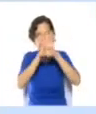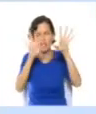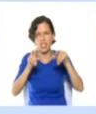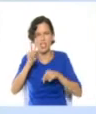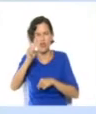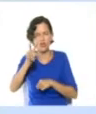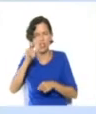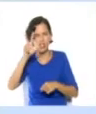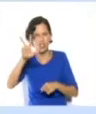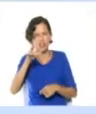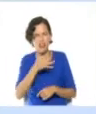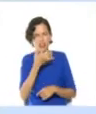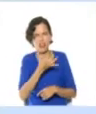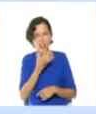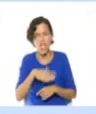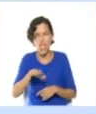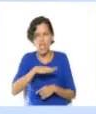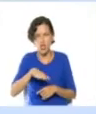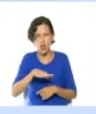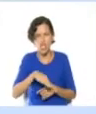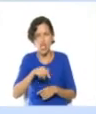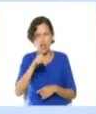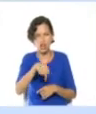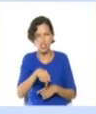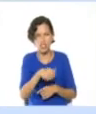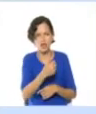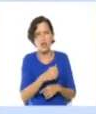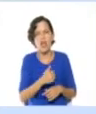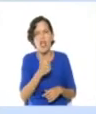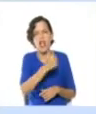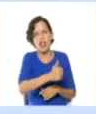de la mañana y de 2 a 3 de la tarde. ¿Por dónde?